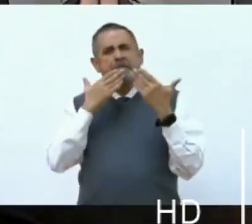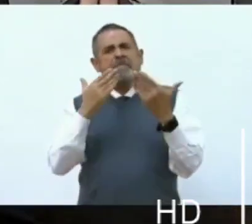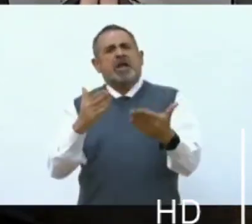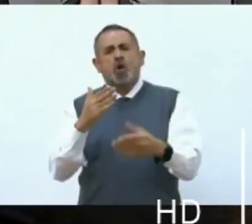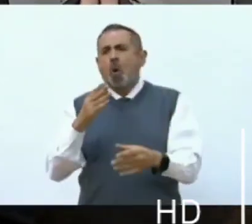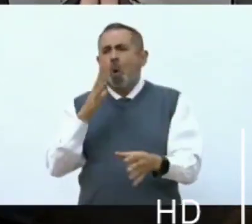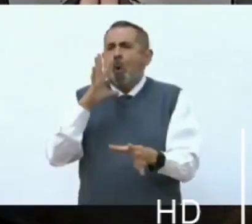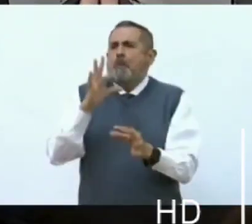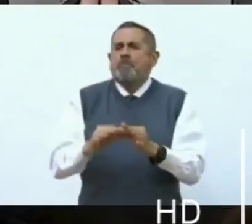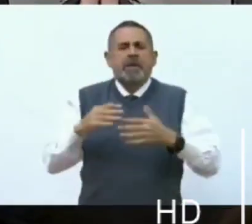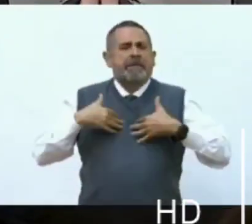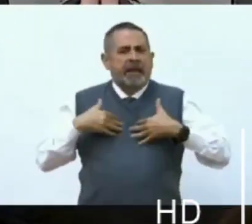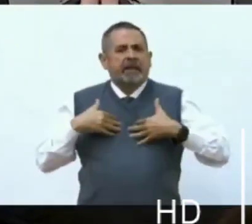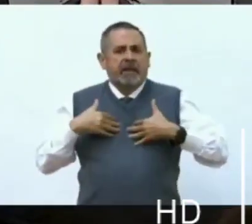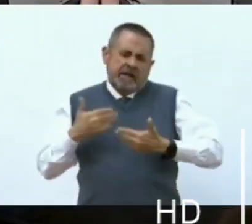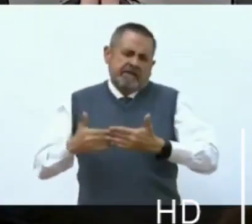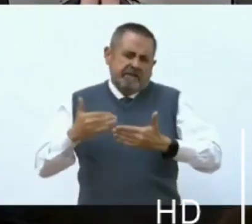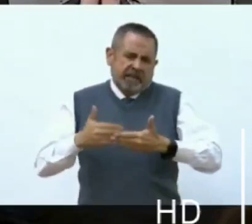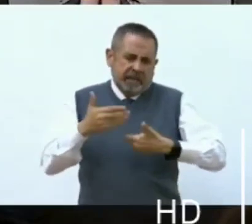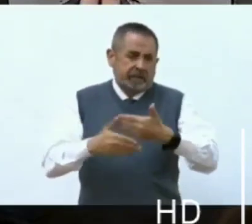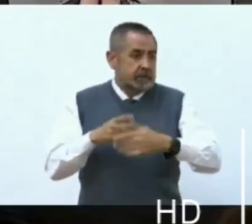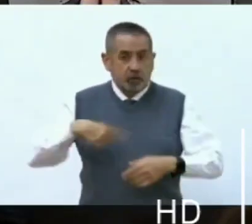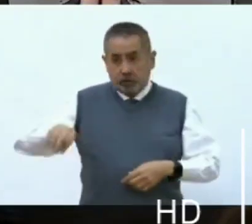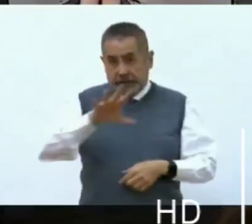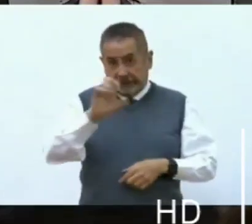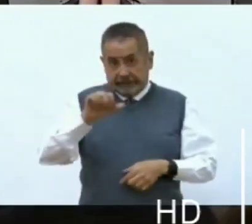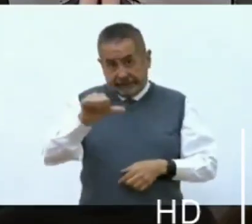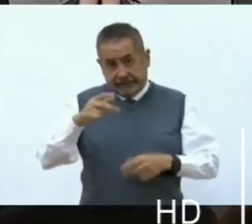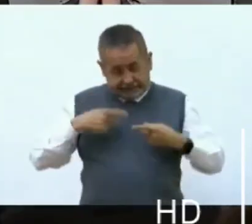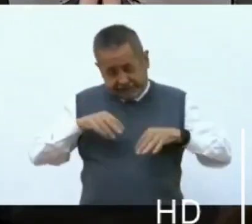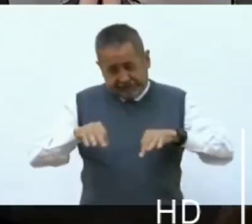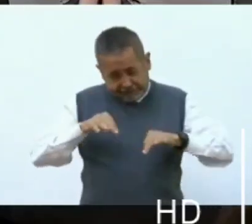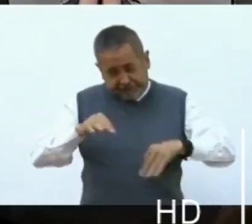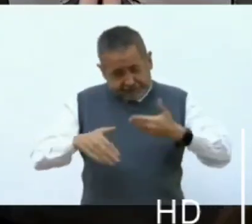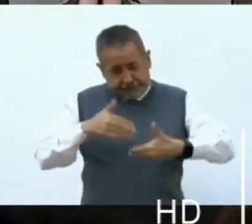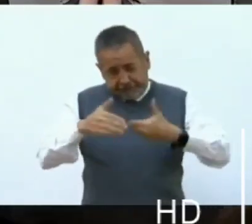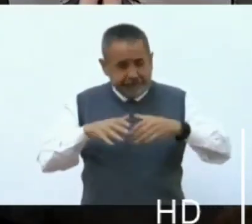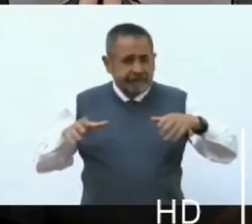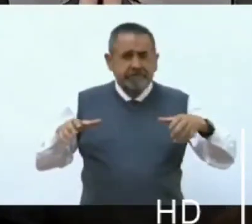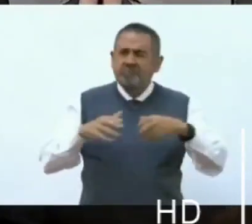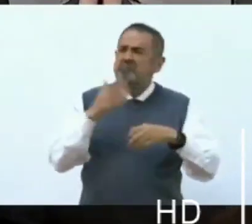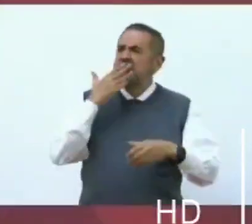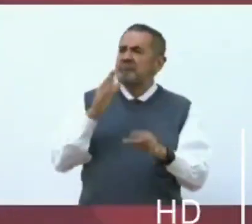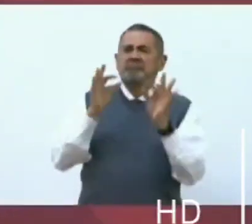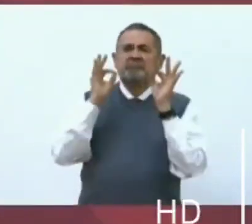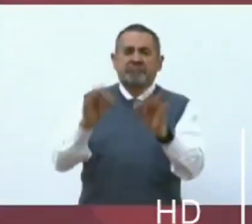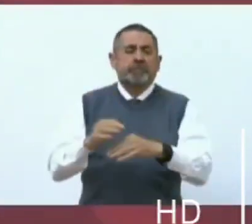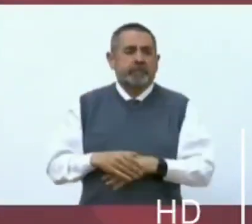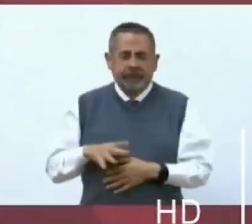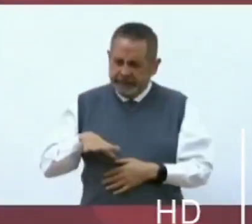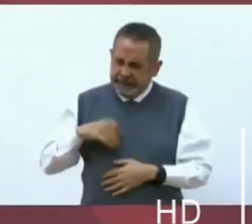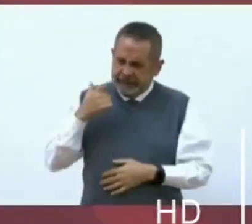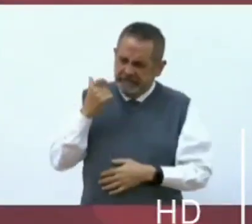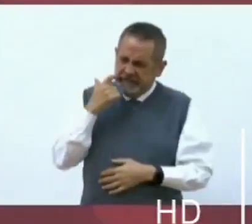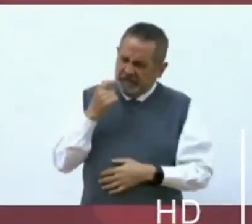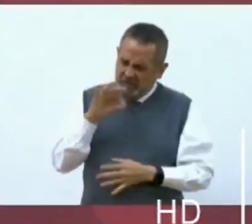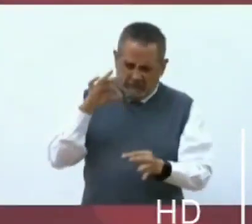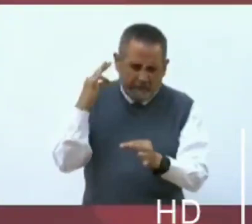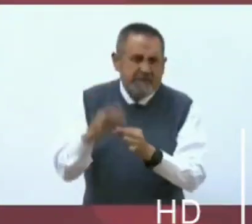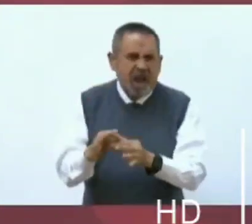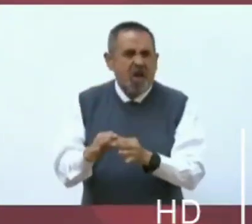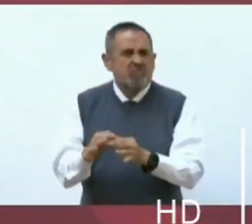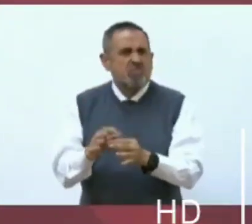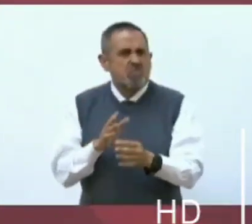hacer. Todos nosotros, los 516 trabajadores del Archivo General de la Nación, hicimos nuestro mejor esfuerzo